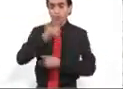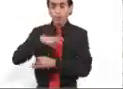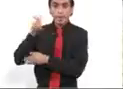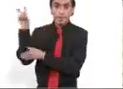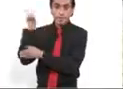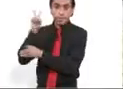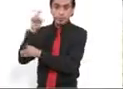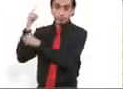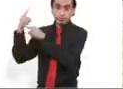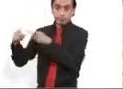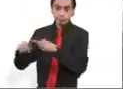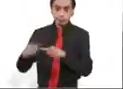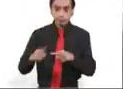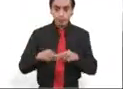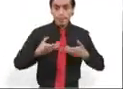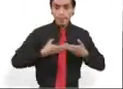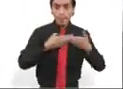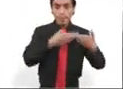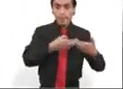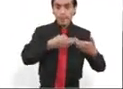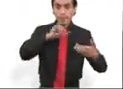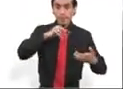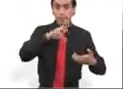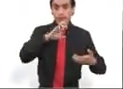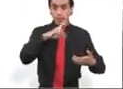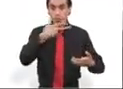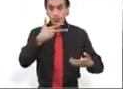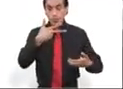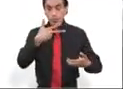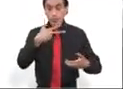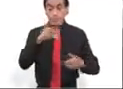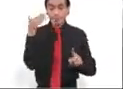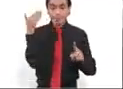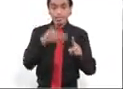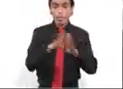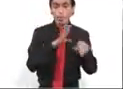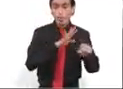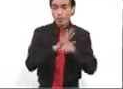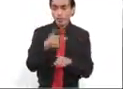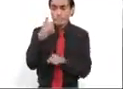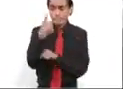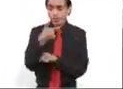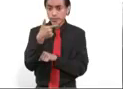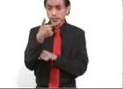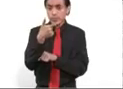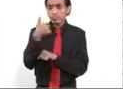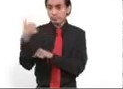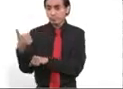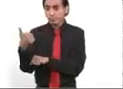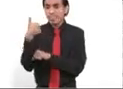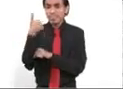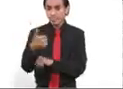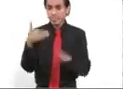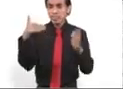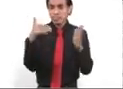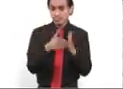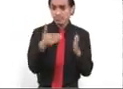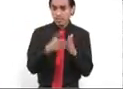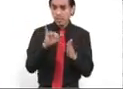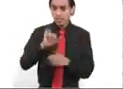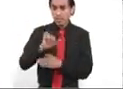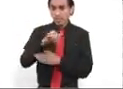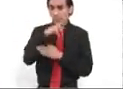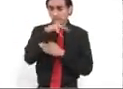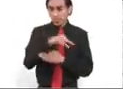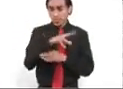operando sobre el eje 8. ¿La meta al final de esta administración son 6,000 unidades chatarrizadas? Son un poco más de 5,000, que son las que operaban